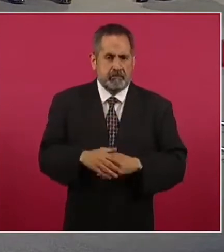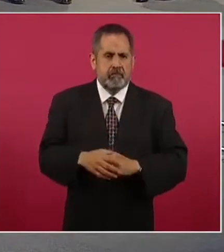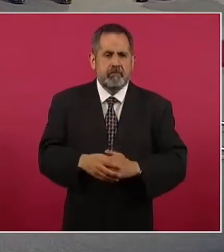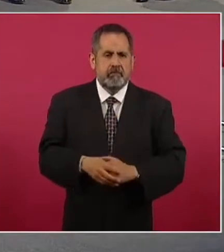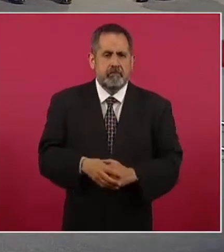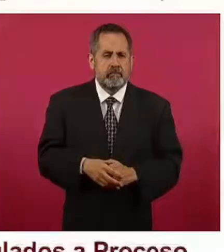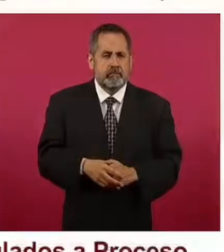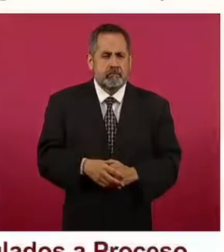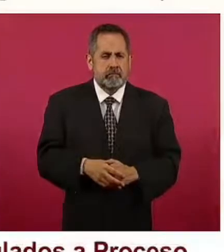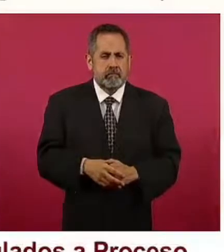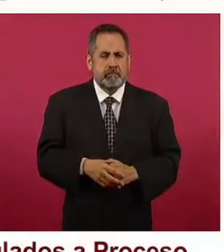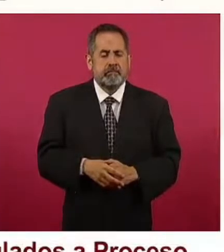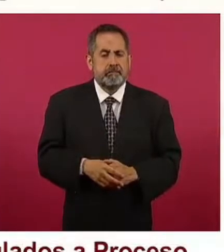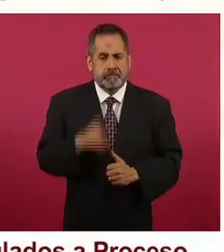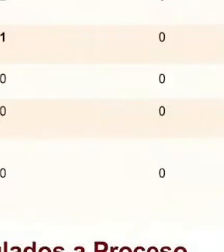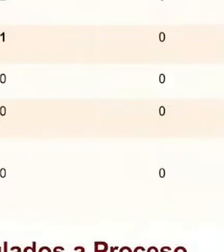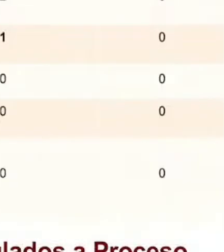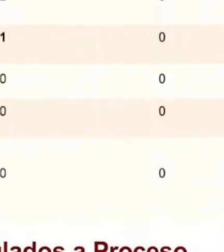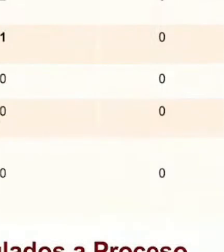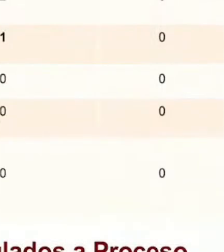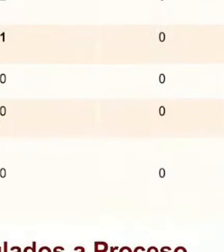que lo asesina.